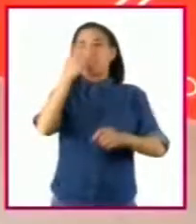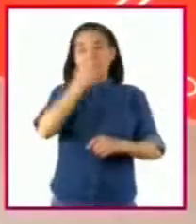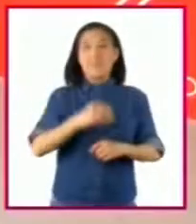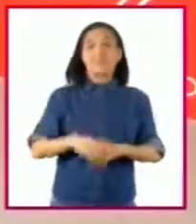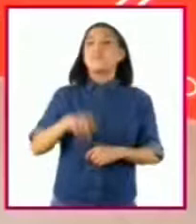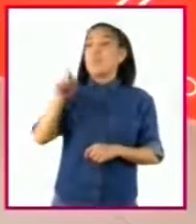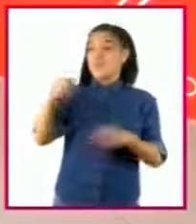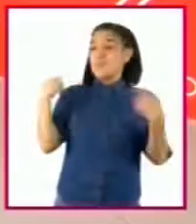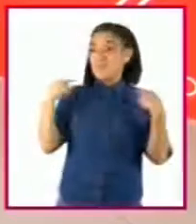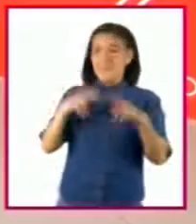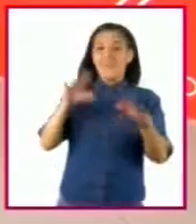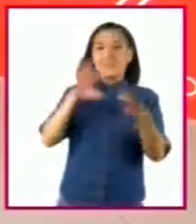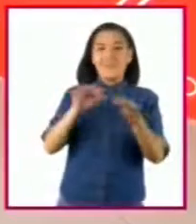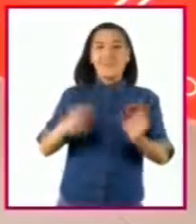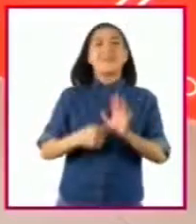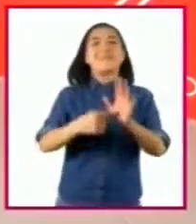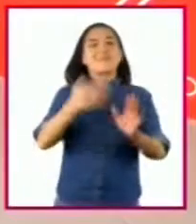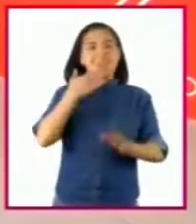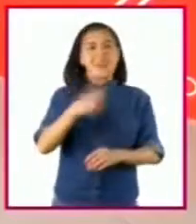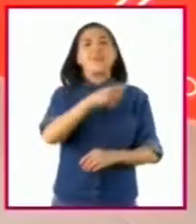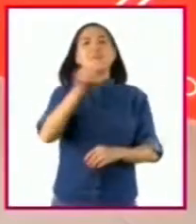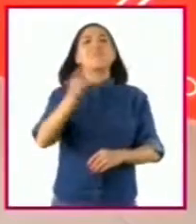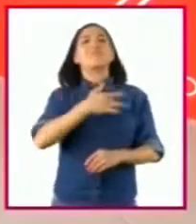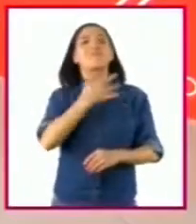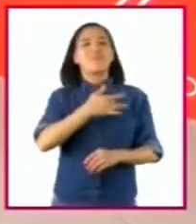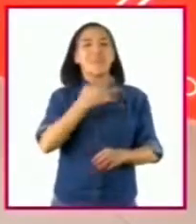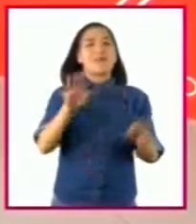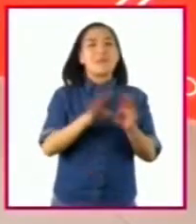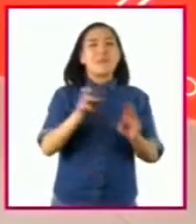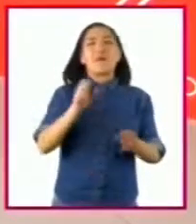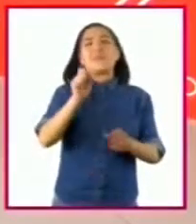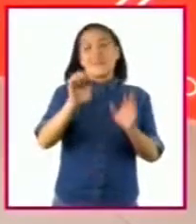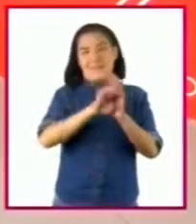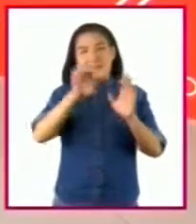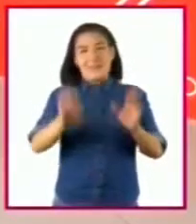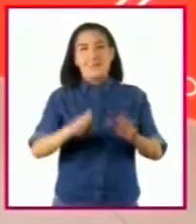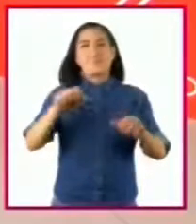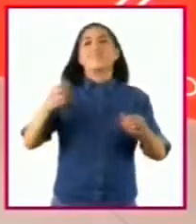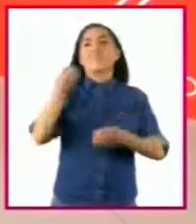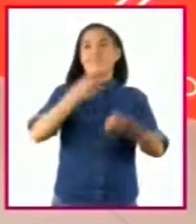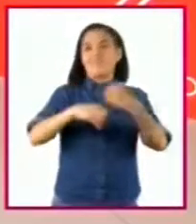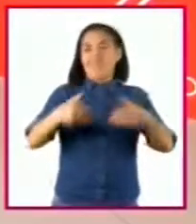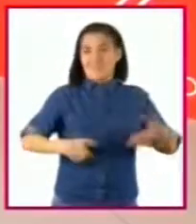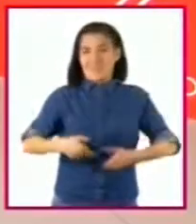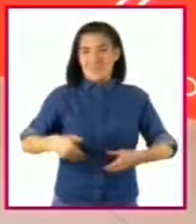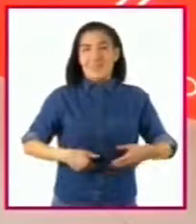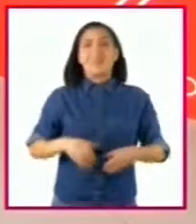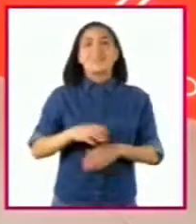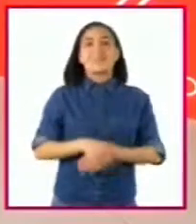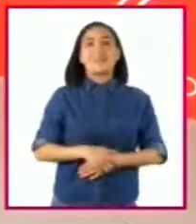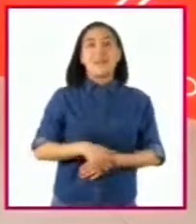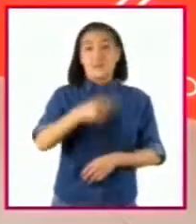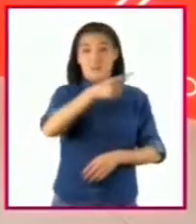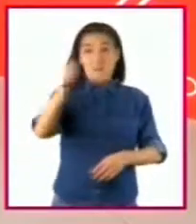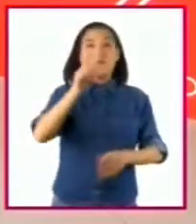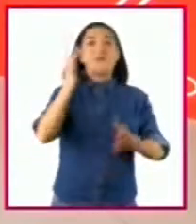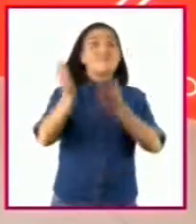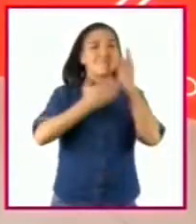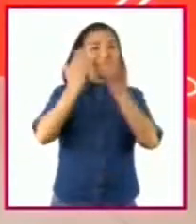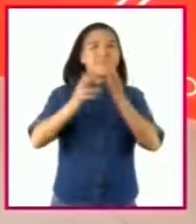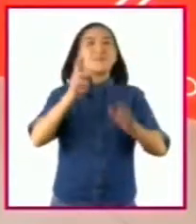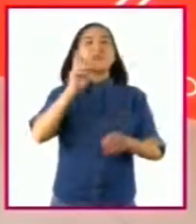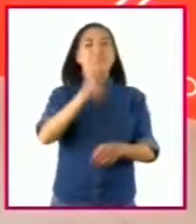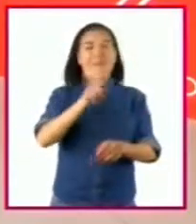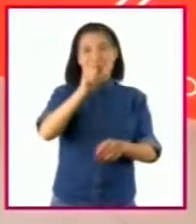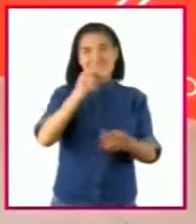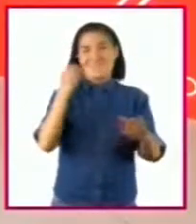maestra! ¿Qué les parece si pasamos ahora a un ejemplo en el arte teatral? A todos los estudiantes que nos siguen